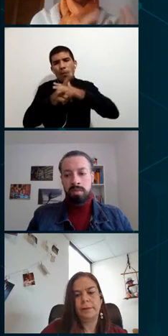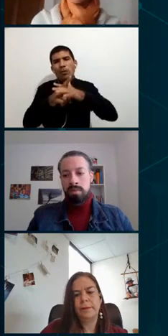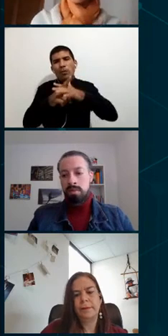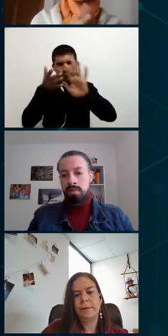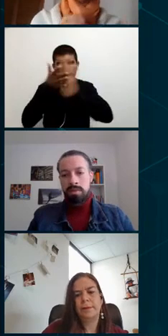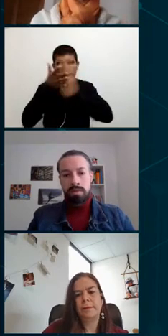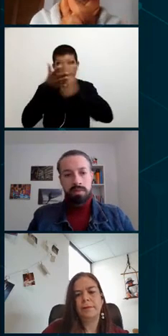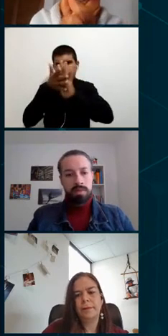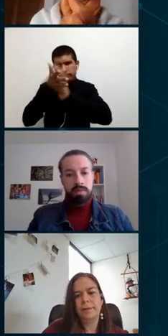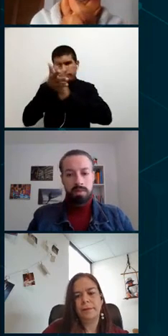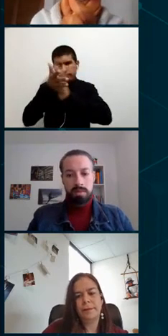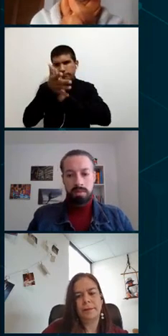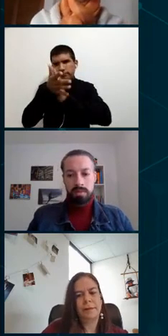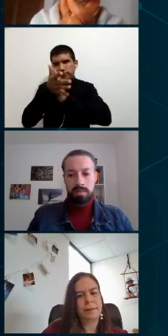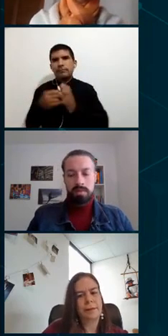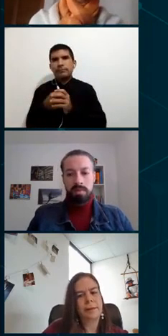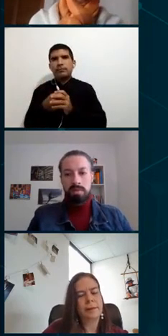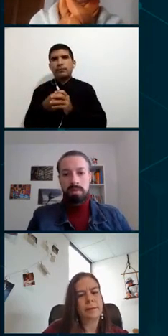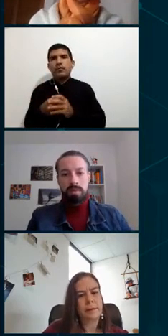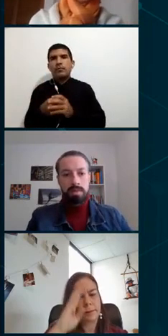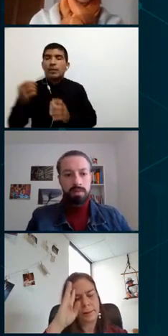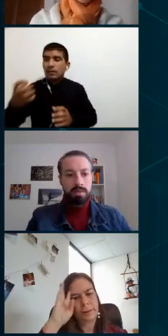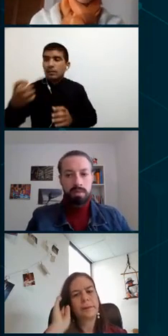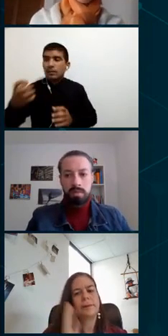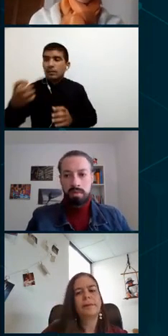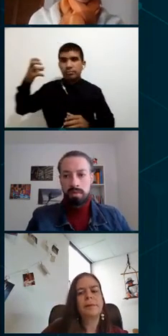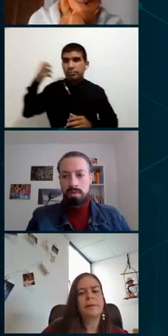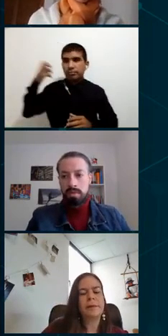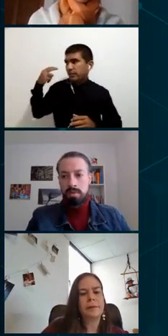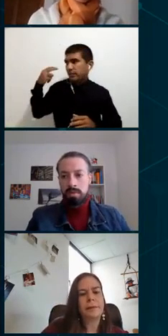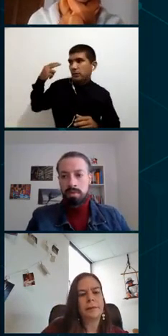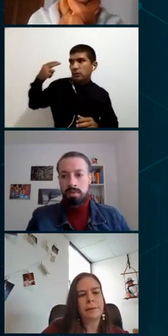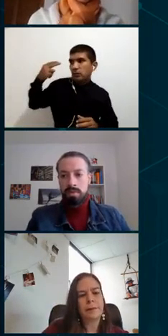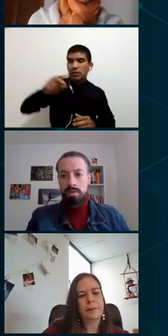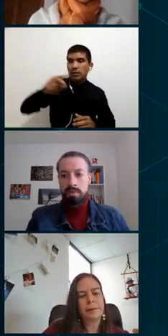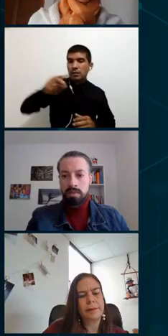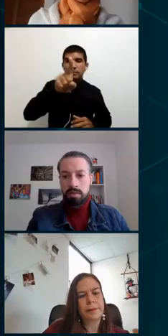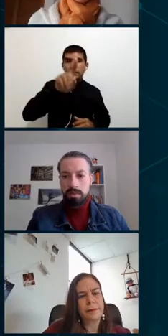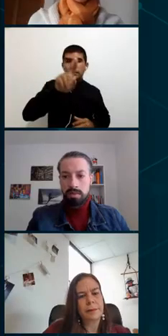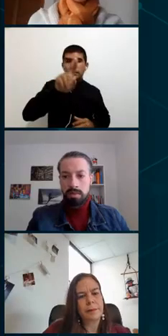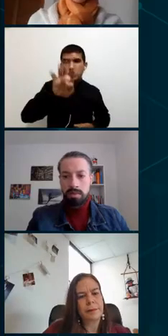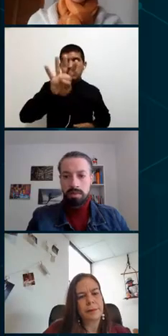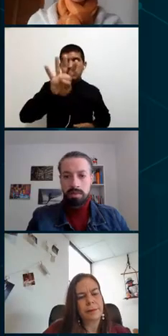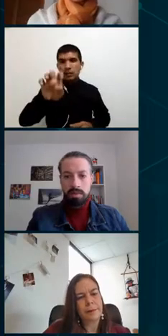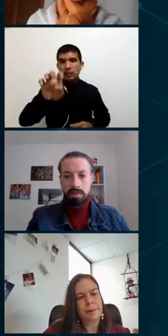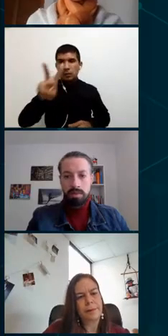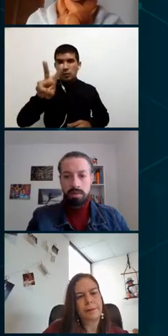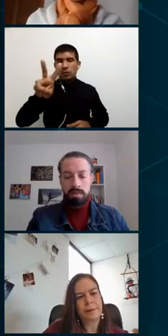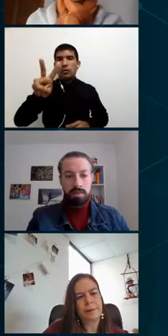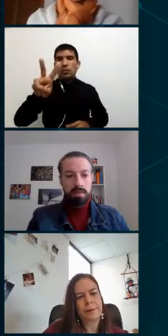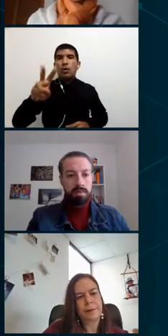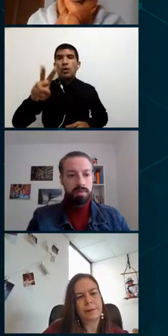A nivel de historia, por allá en 1992, un señor que se llamaba Richard